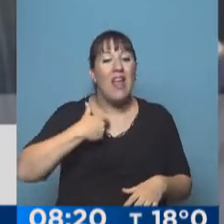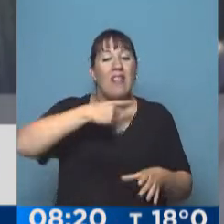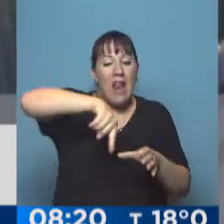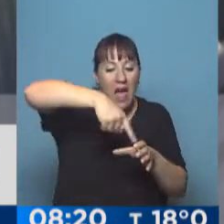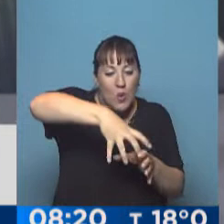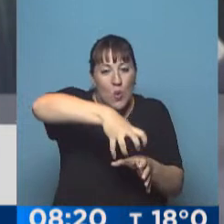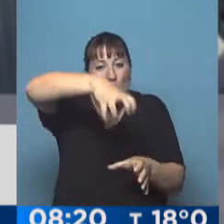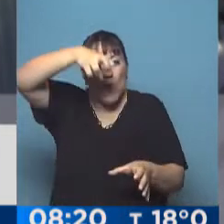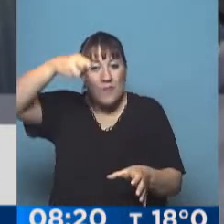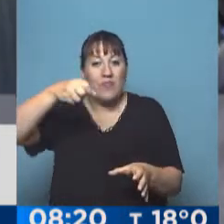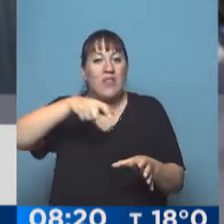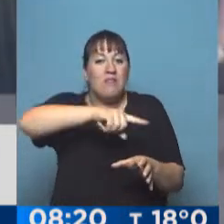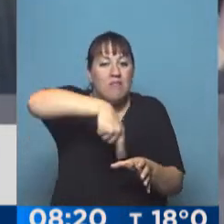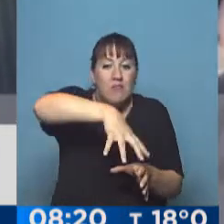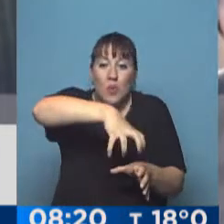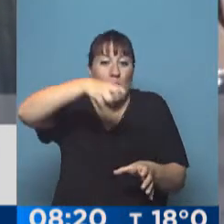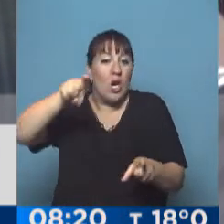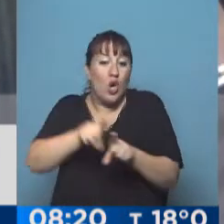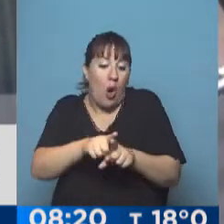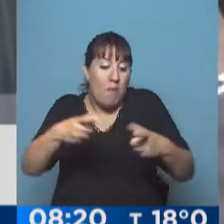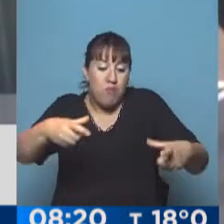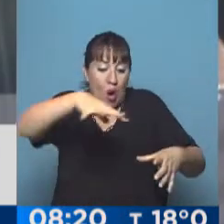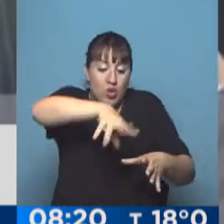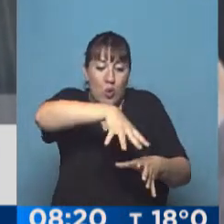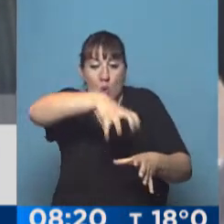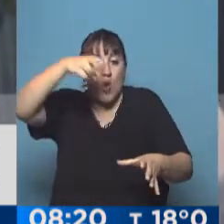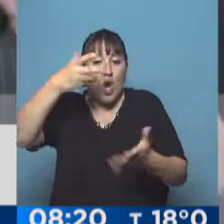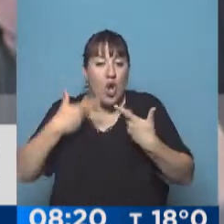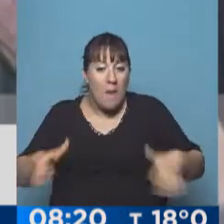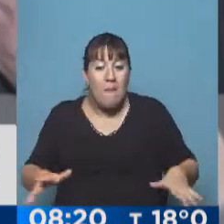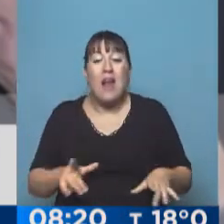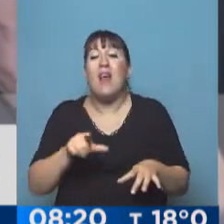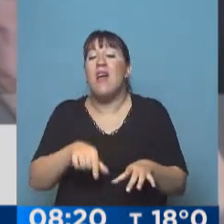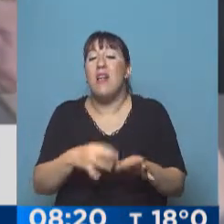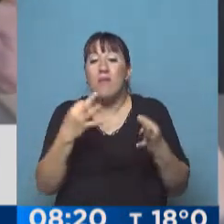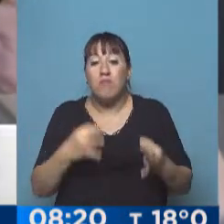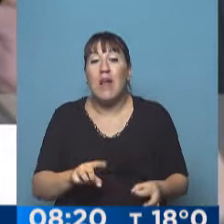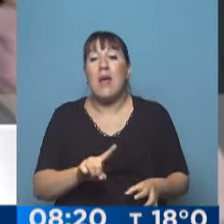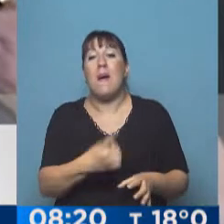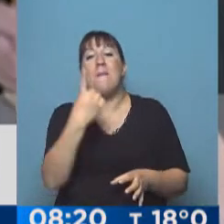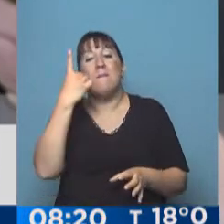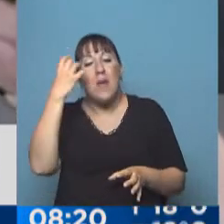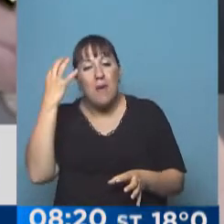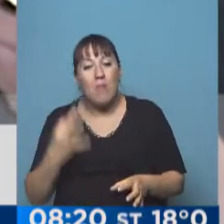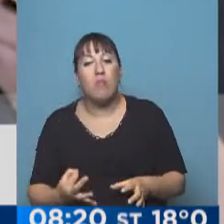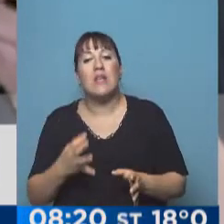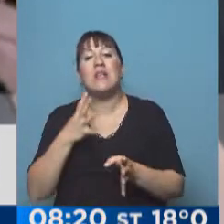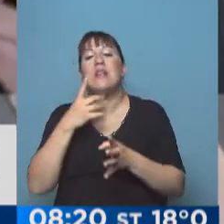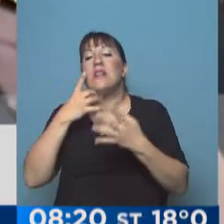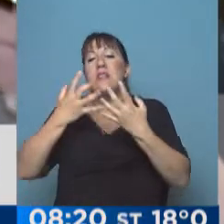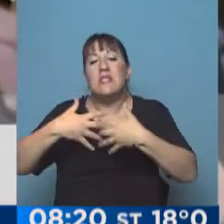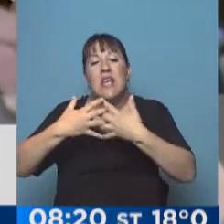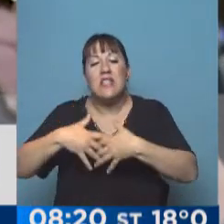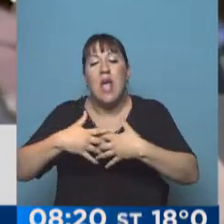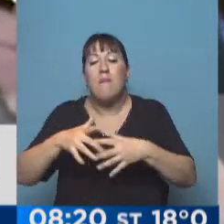convencionales y que se saca como cualquier pozo normal y el primero de extracción no convencionales que se saca con un sistema particular de